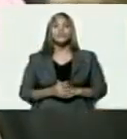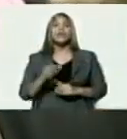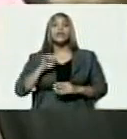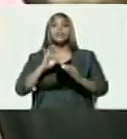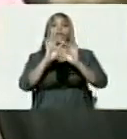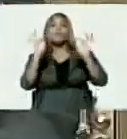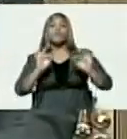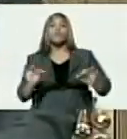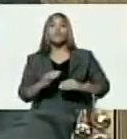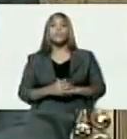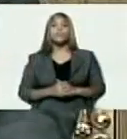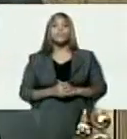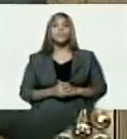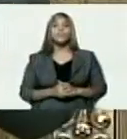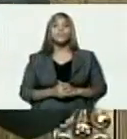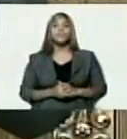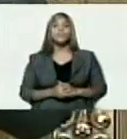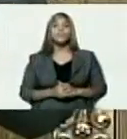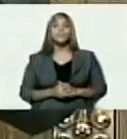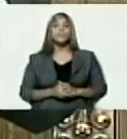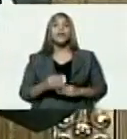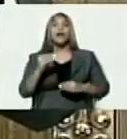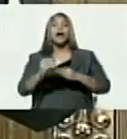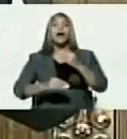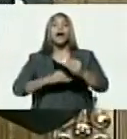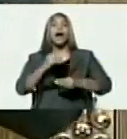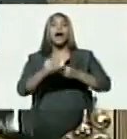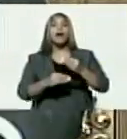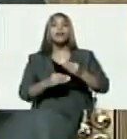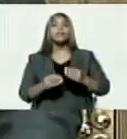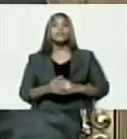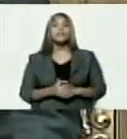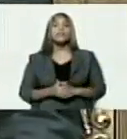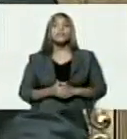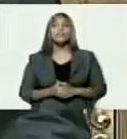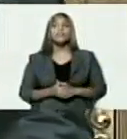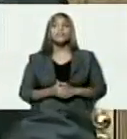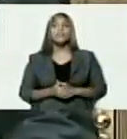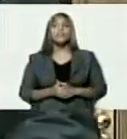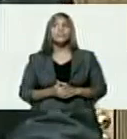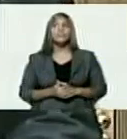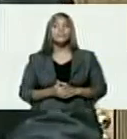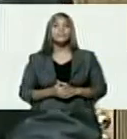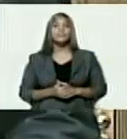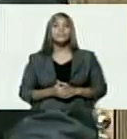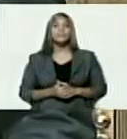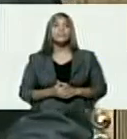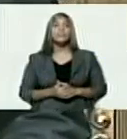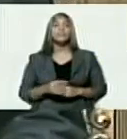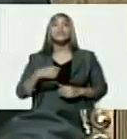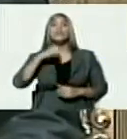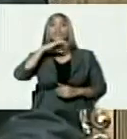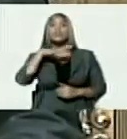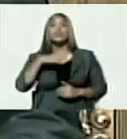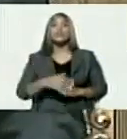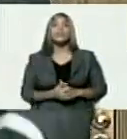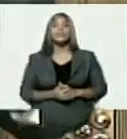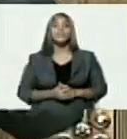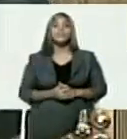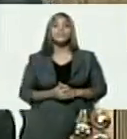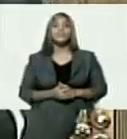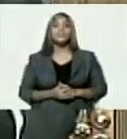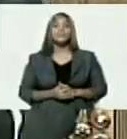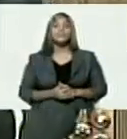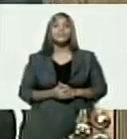manera que se trata de la sublimidad del hecho histórico.